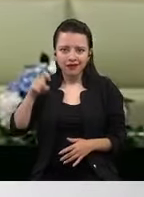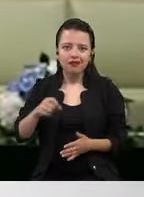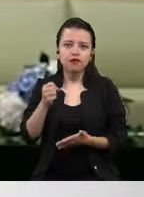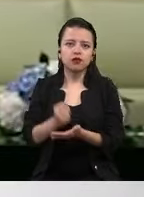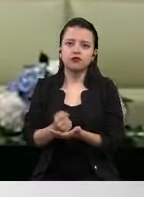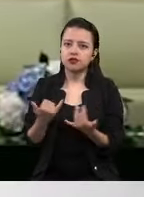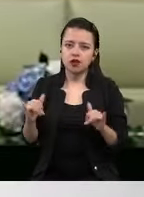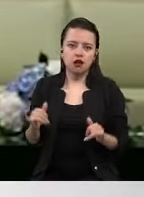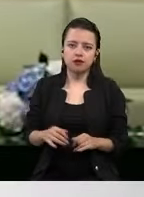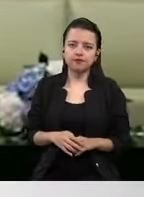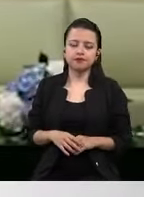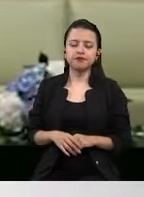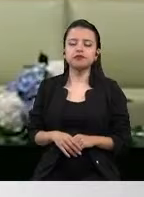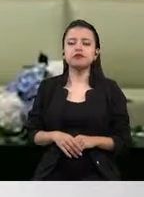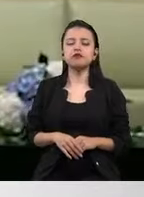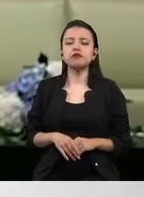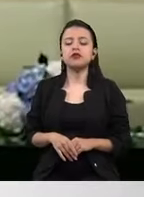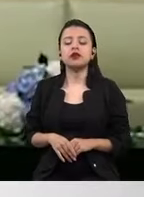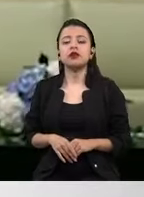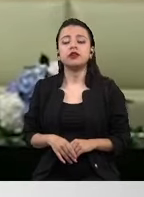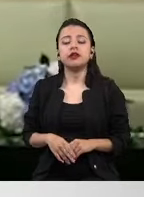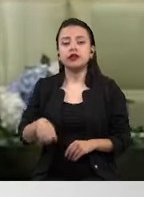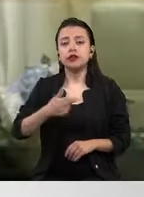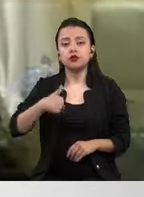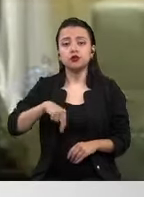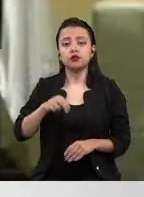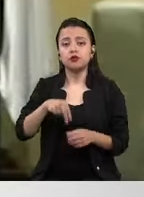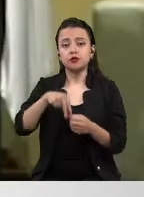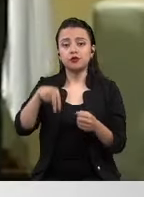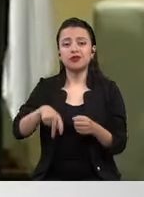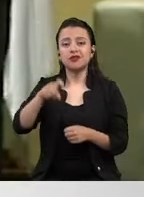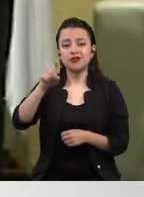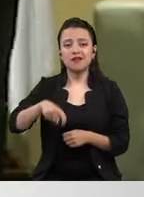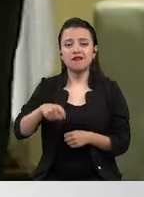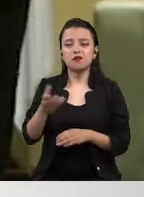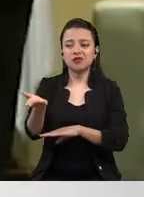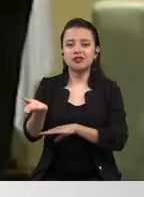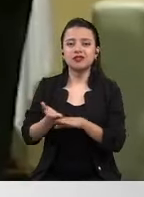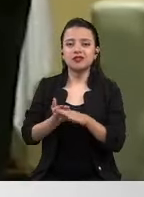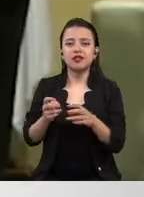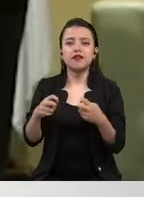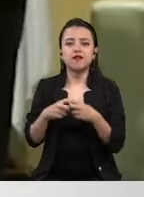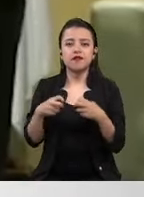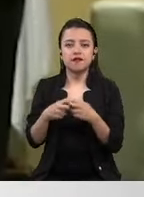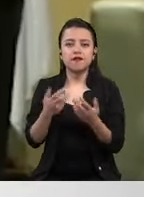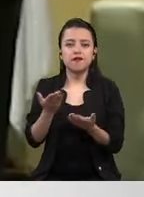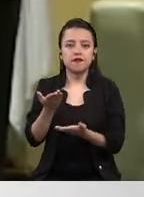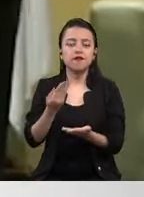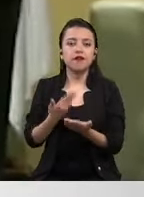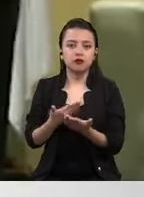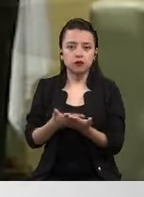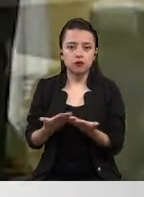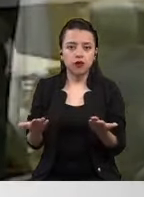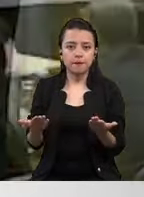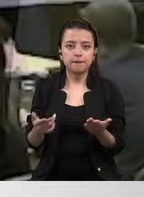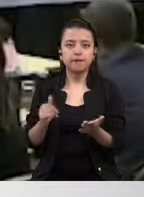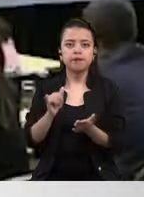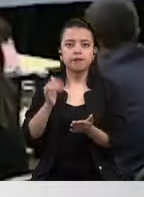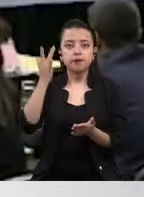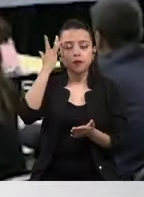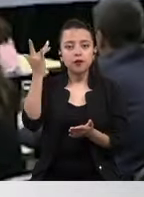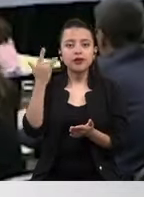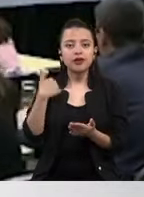es obligatorio y nosotros como ciudadanos debemos tener esa cultura de exigir siempre la factura electrónica porque con eso es que damos los